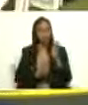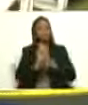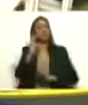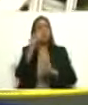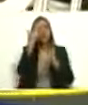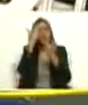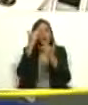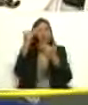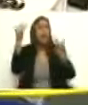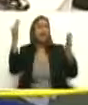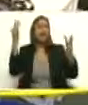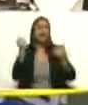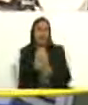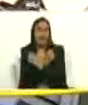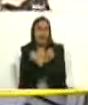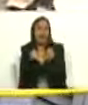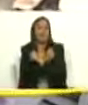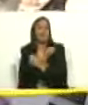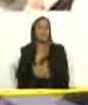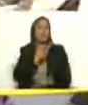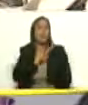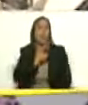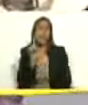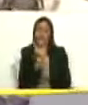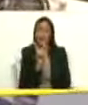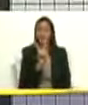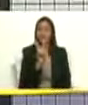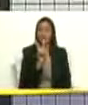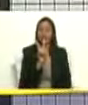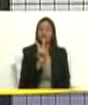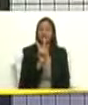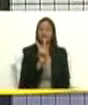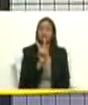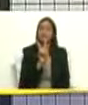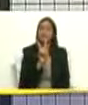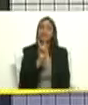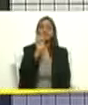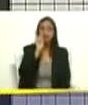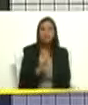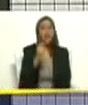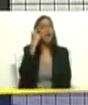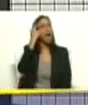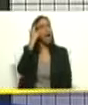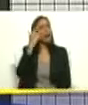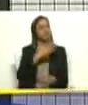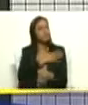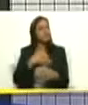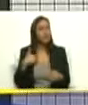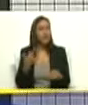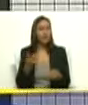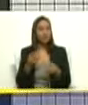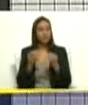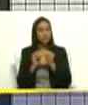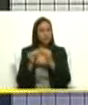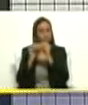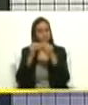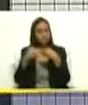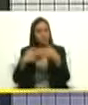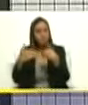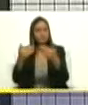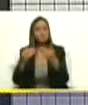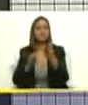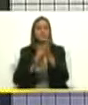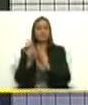ama a nuestra Patria y que está dispuesta a crearla construirla esa es